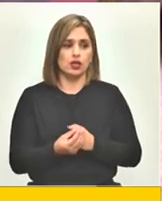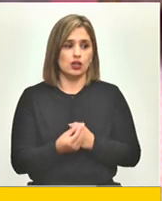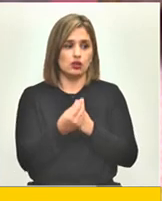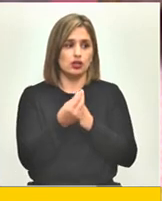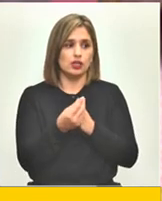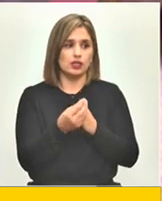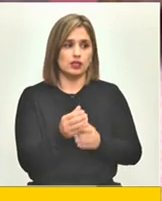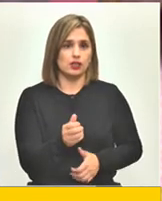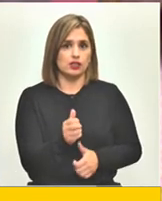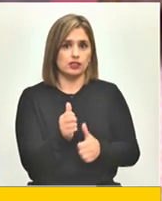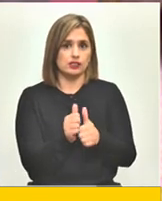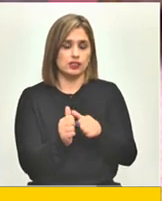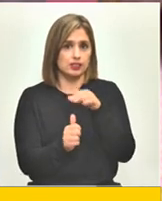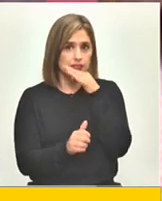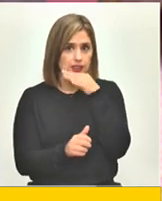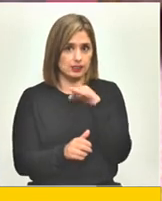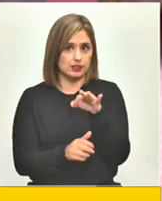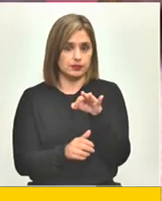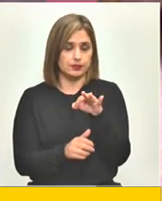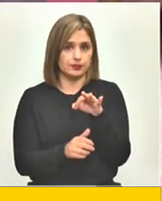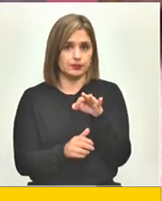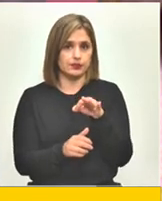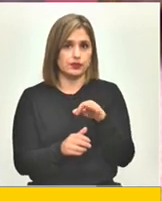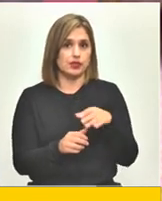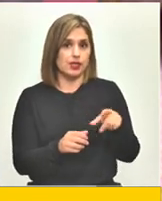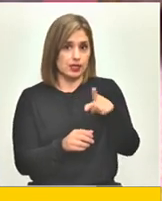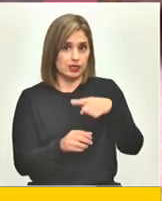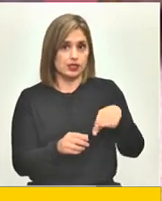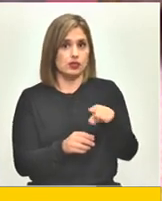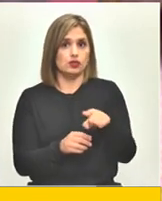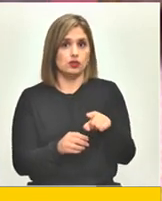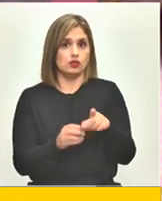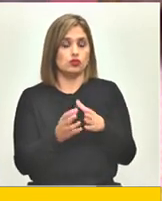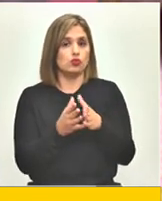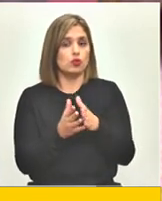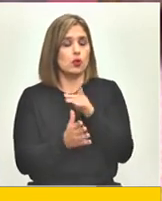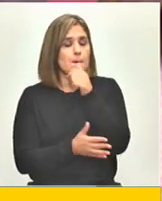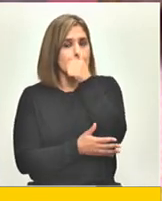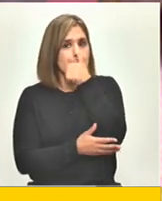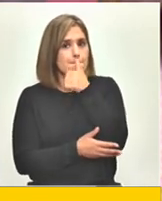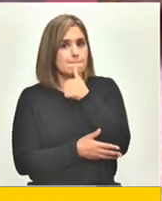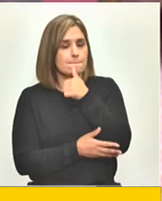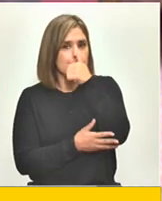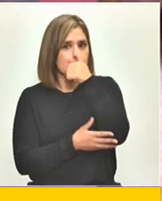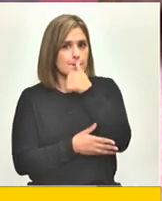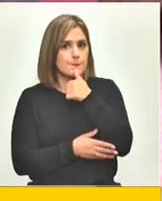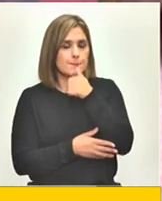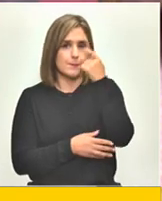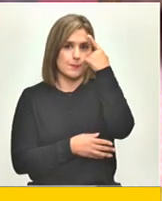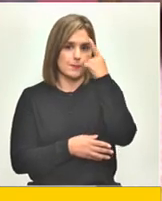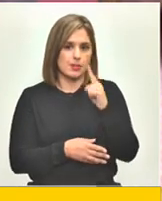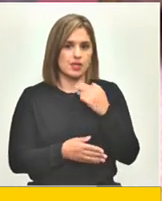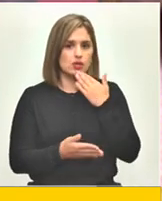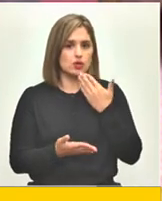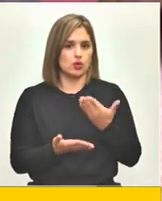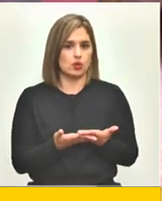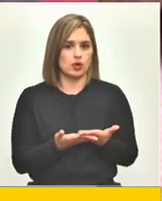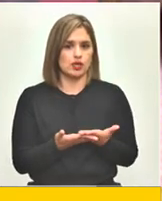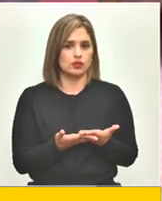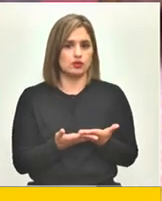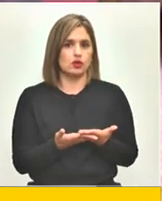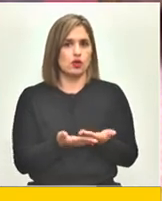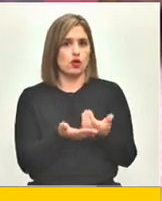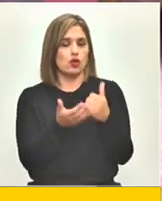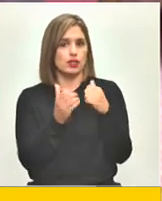los asistentes sostienen que ellos han sido extremadamente pacientes pero cuando los